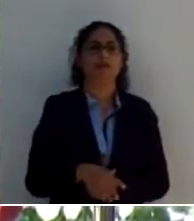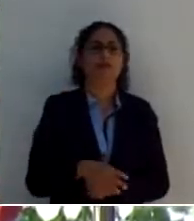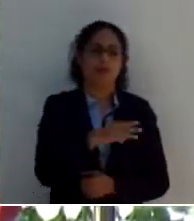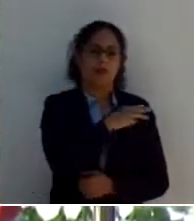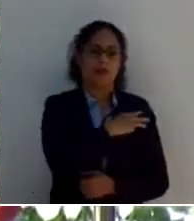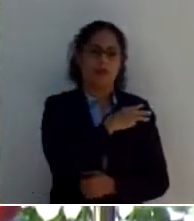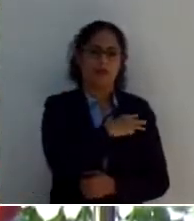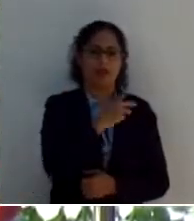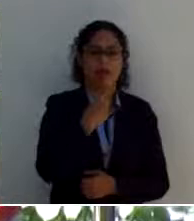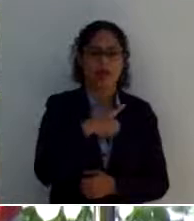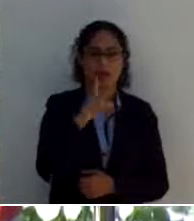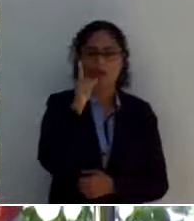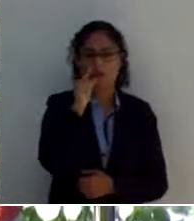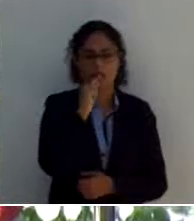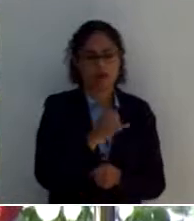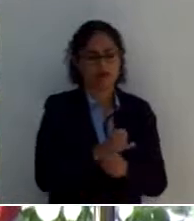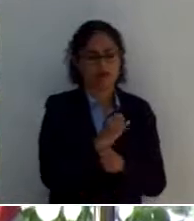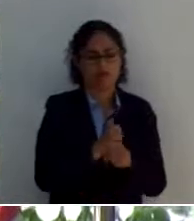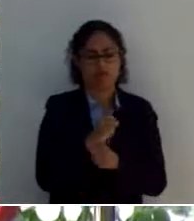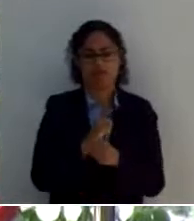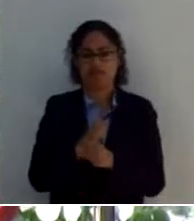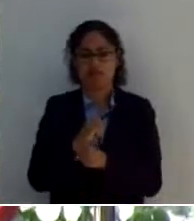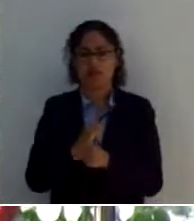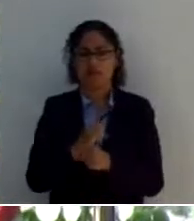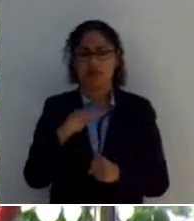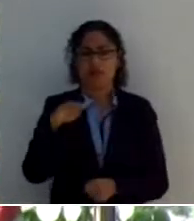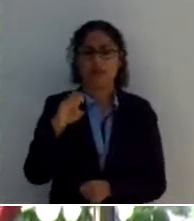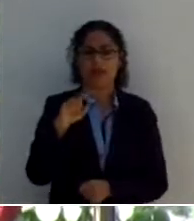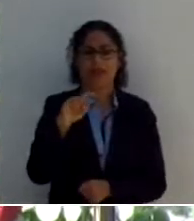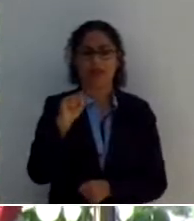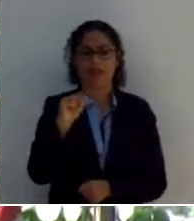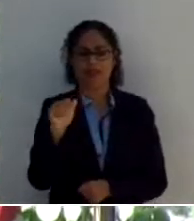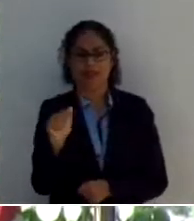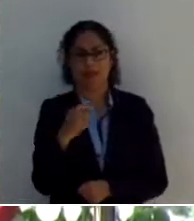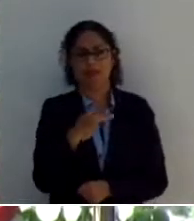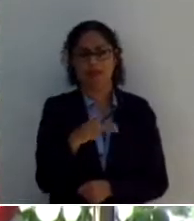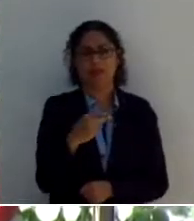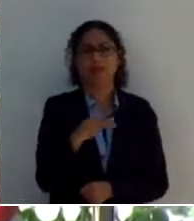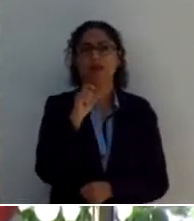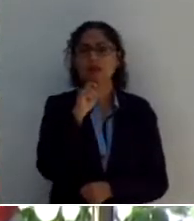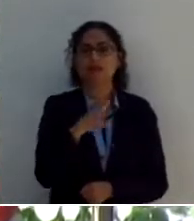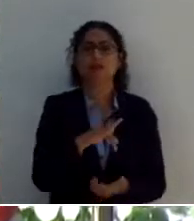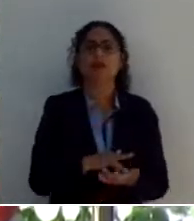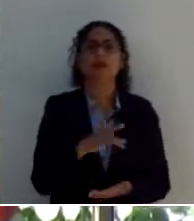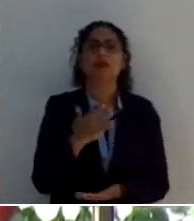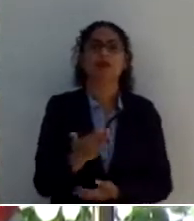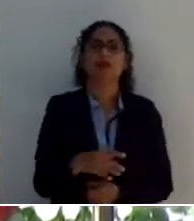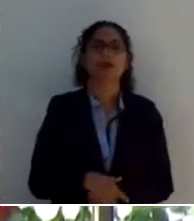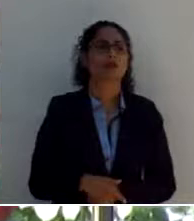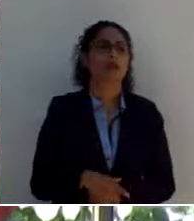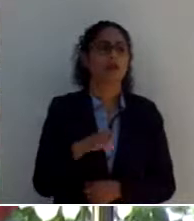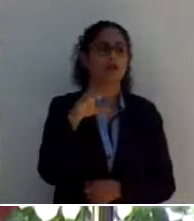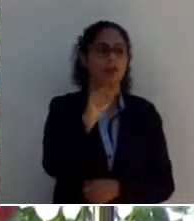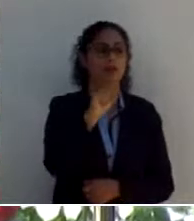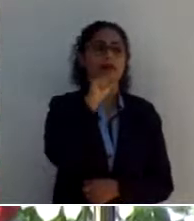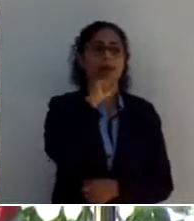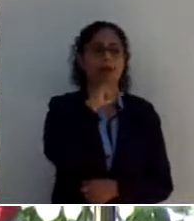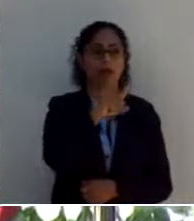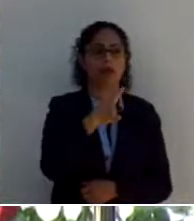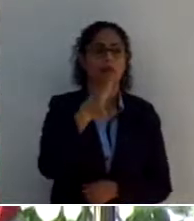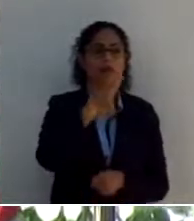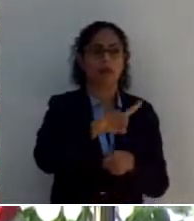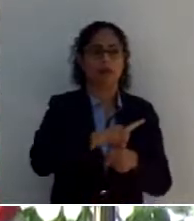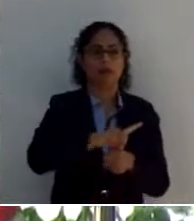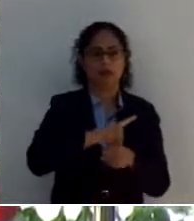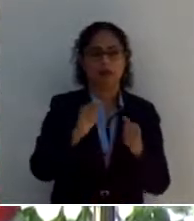Policía Investigadora, al comandante Mesa, compañero también, y también te alcanza algo de la conmemoración de hoy,